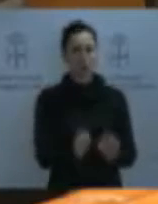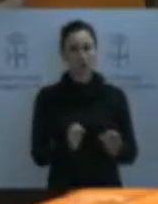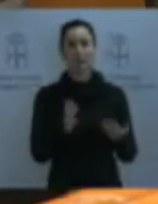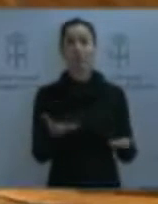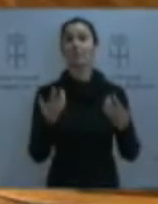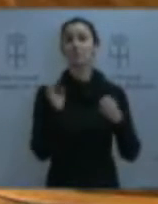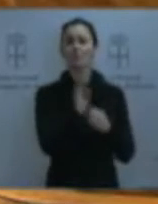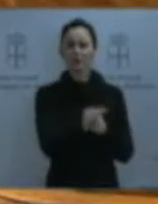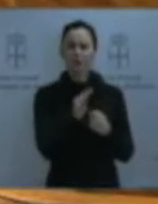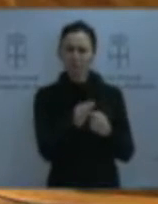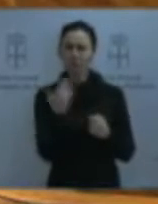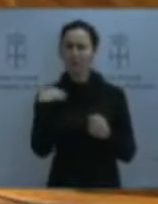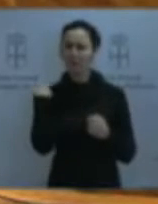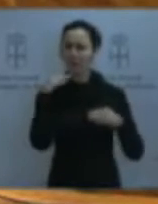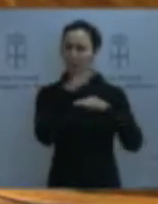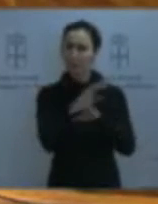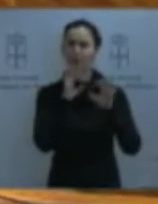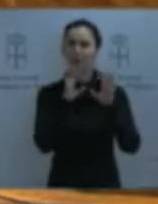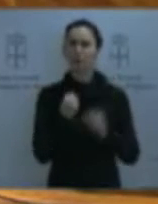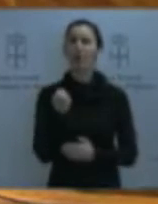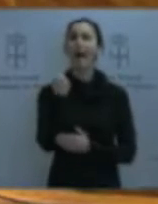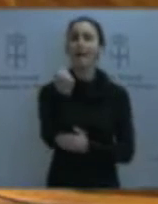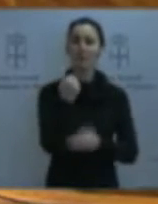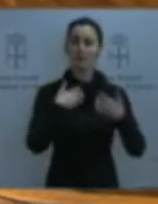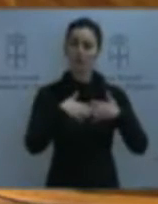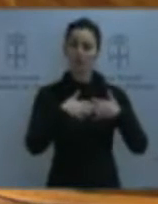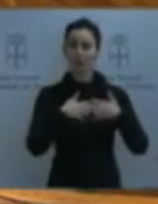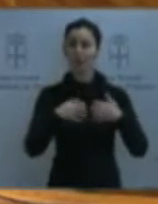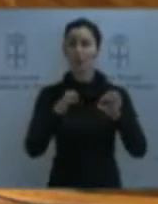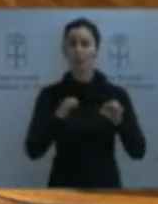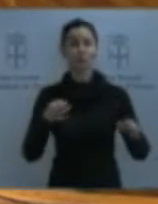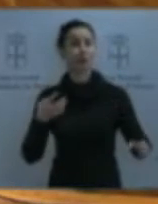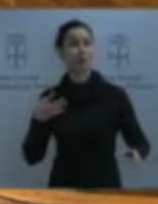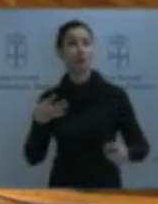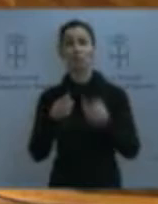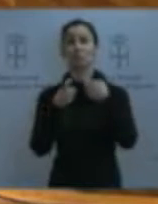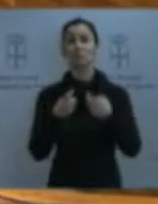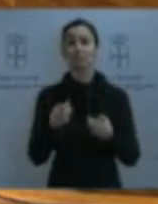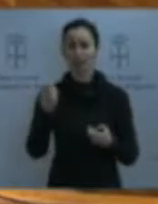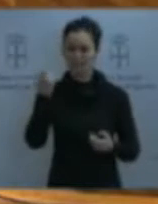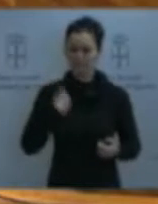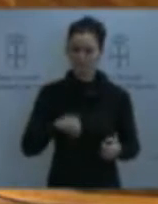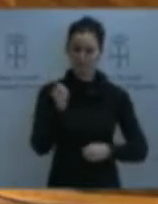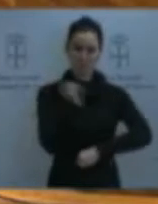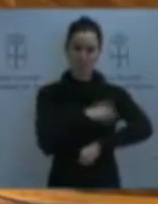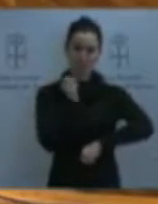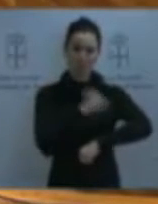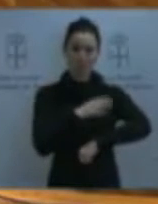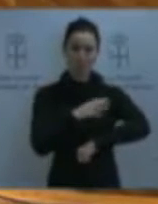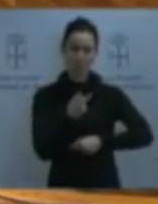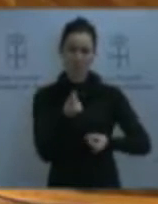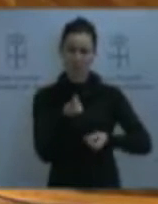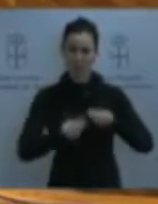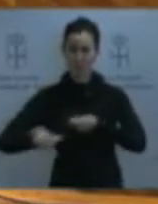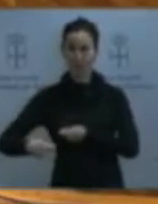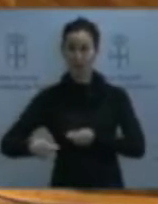a la industria frente a los ataques de los fondos especulativos, cuando conocíamos la propuesta del fondo Bybrook Capital y de su interés en el grupo